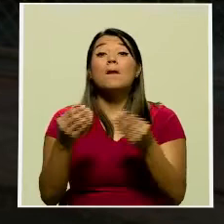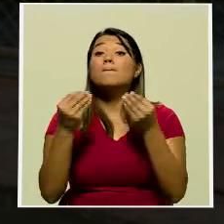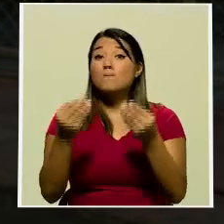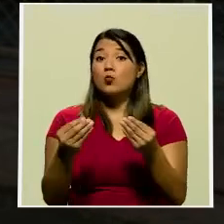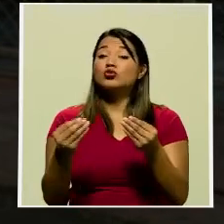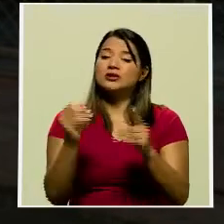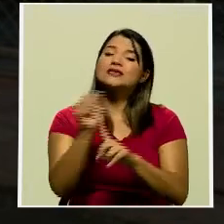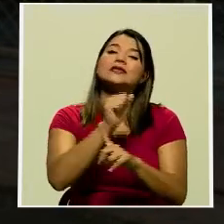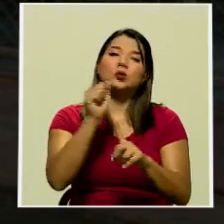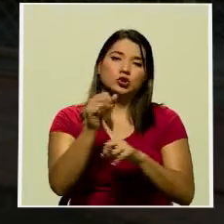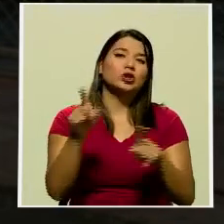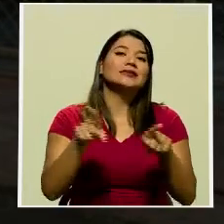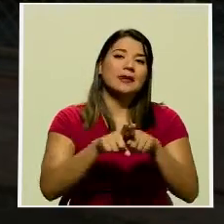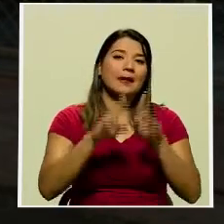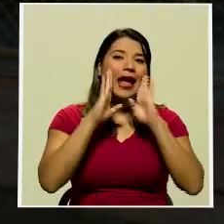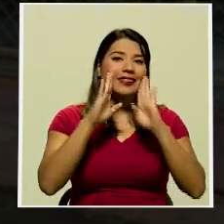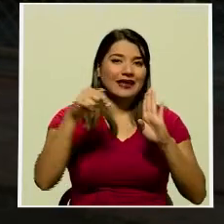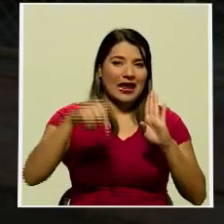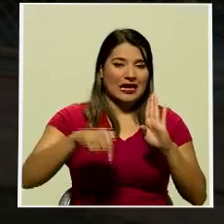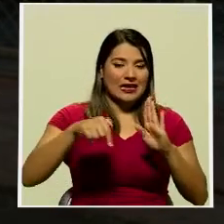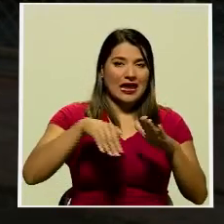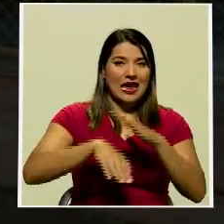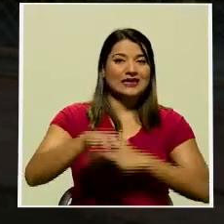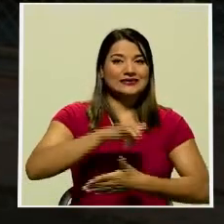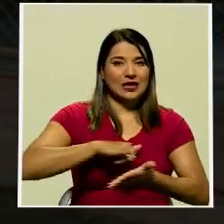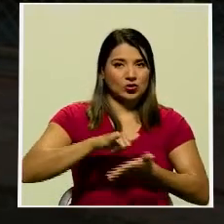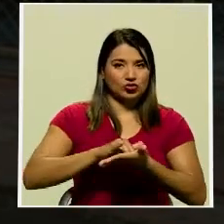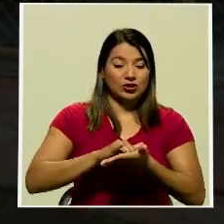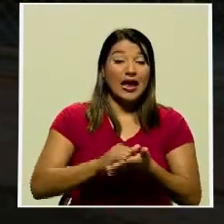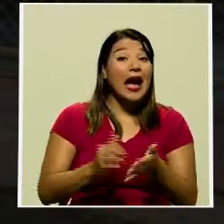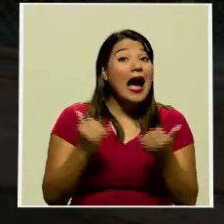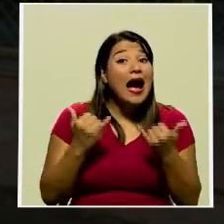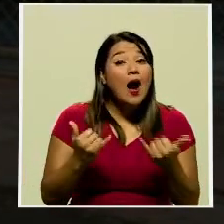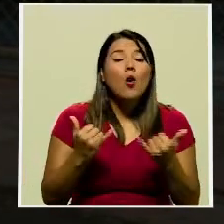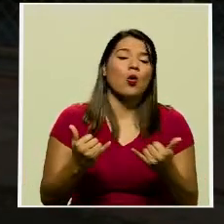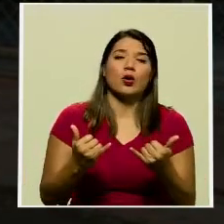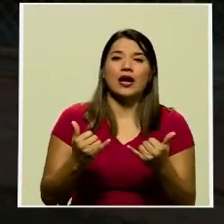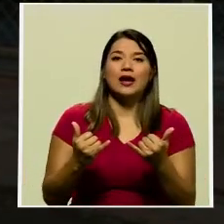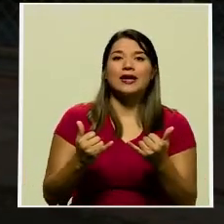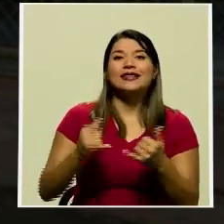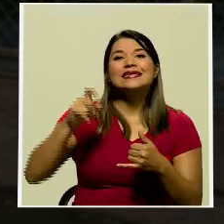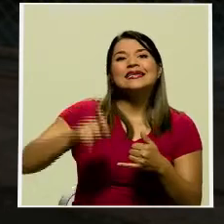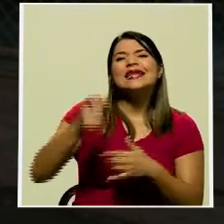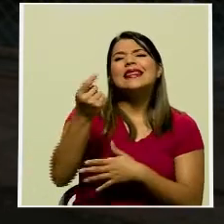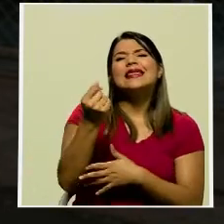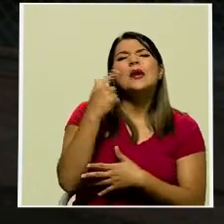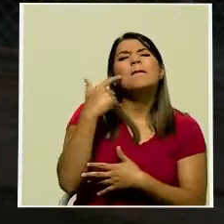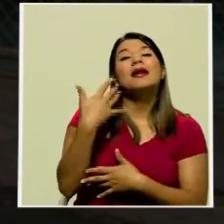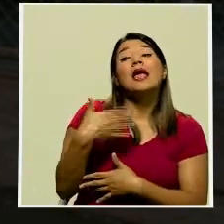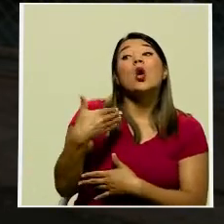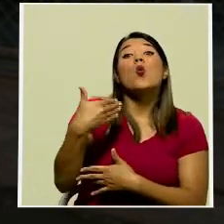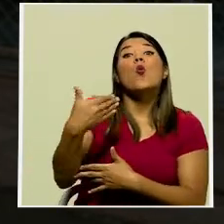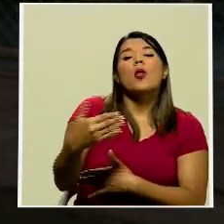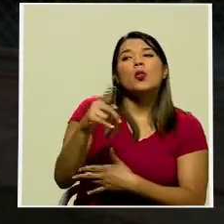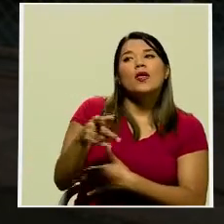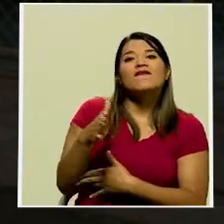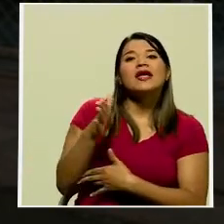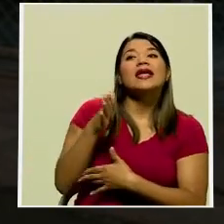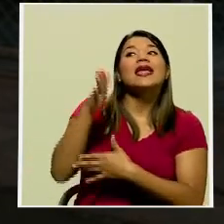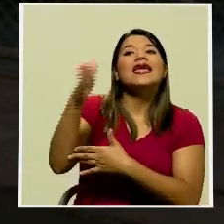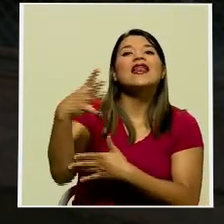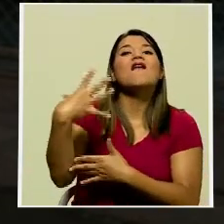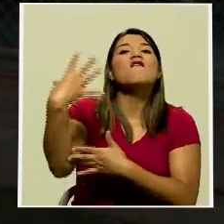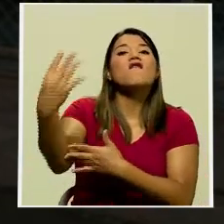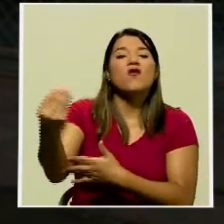área metropolitana. Lo que afecta en este momento son todos esos casos donde deben de ir a defender los intereses del Estado fuera del